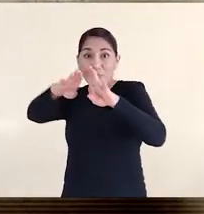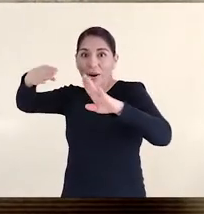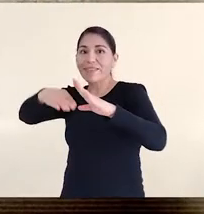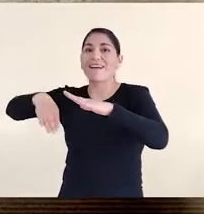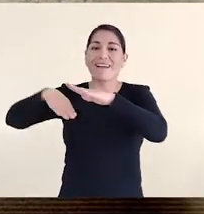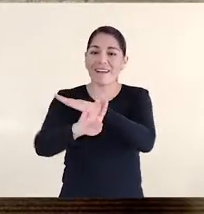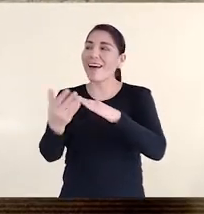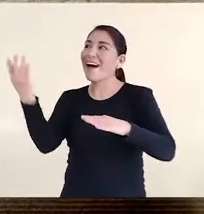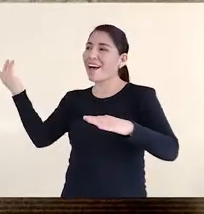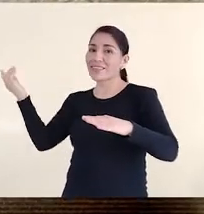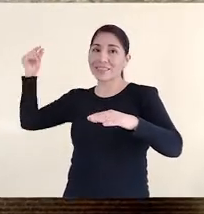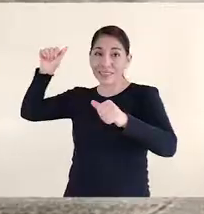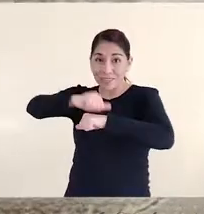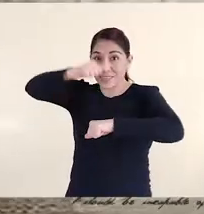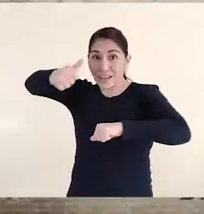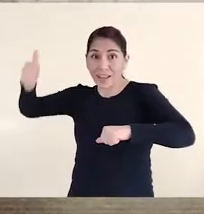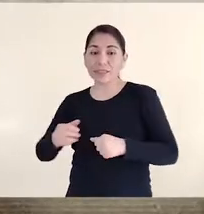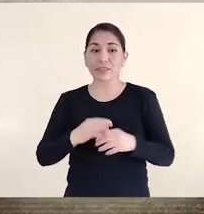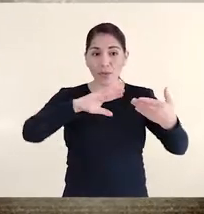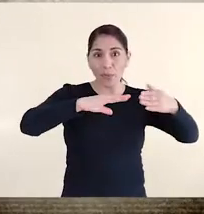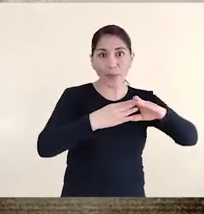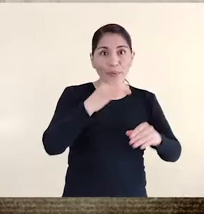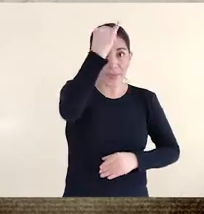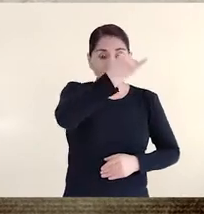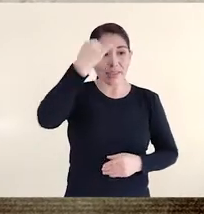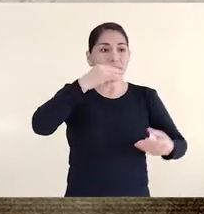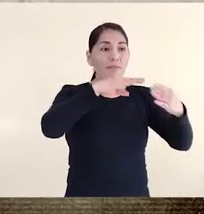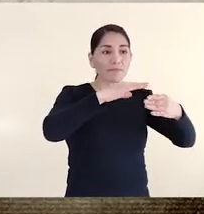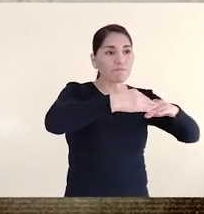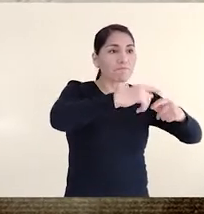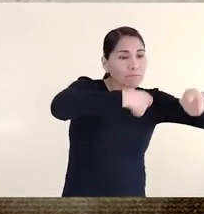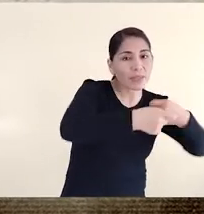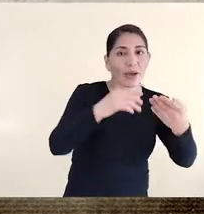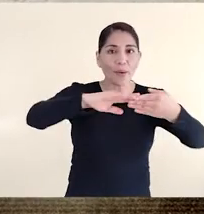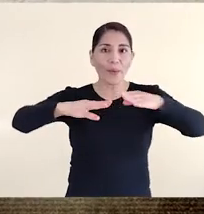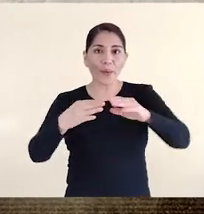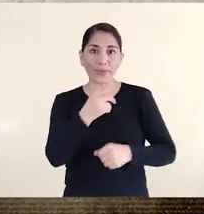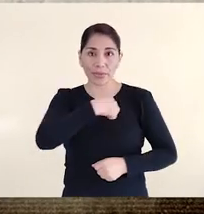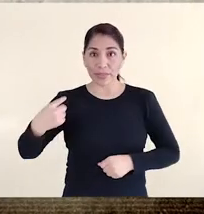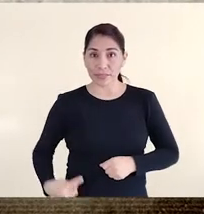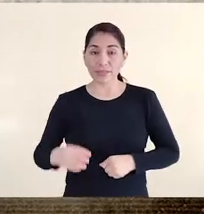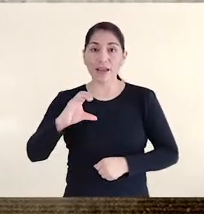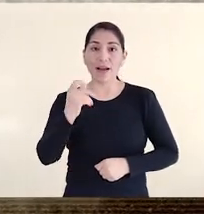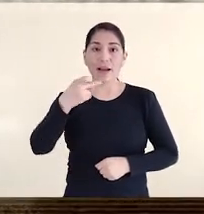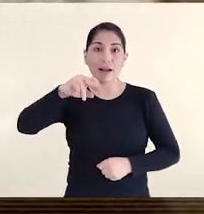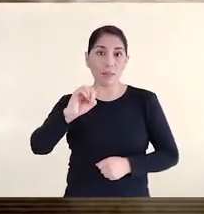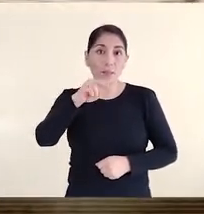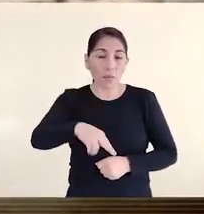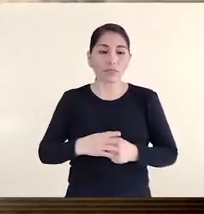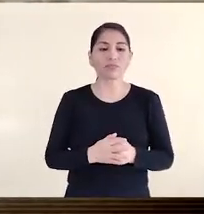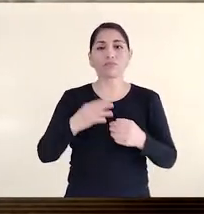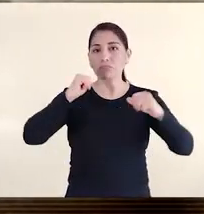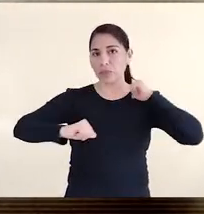sierra, recordemos que esta era una de las puertas de entrada desde los Andes. La colonia italiana con sus bodegas y quintas, y la